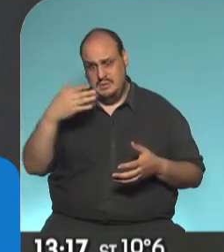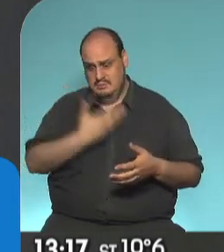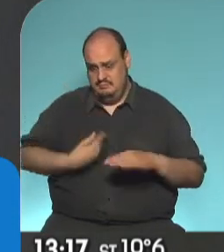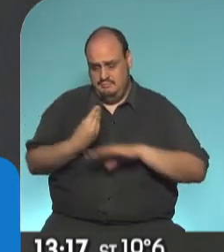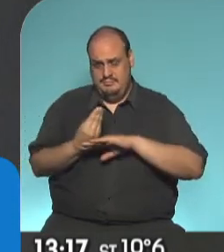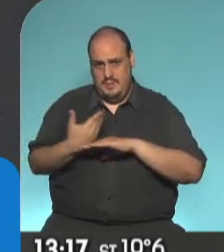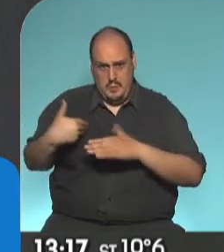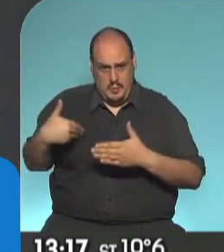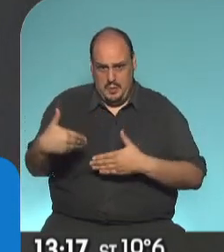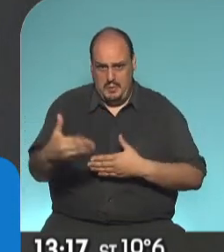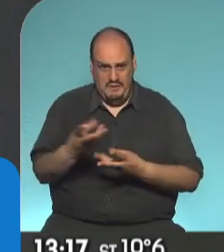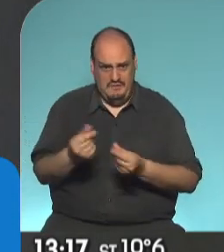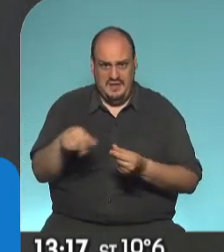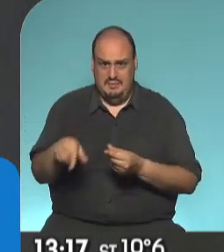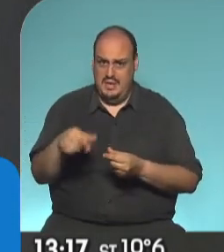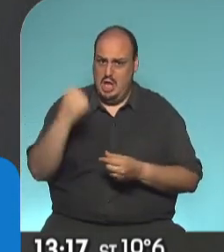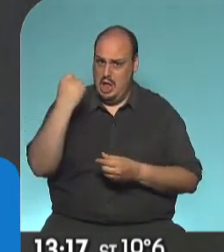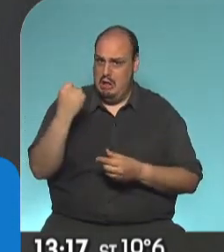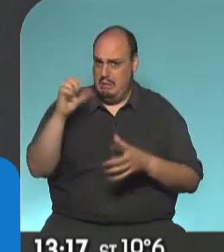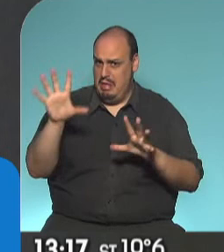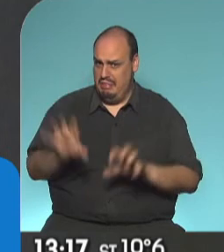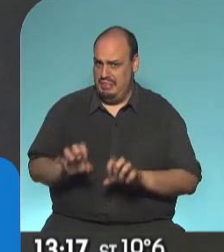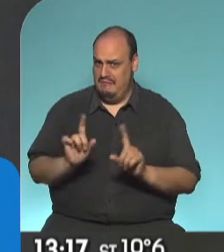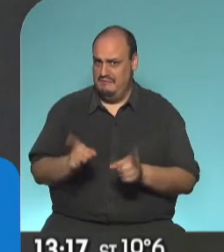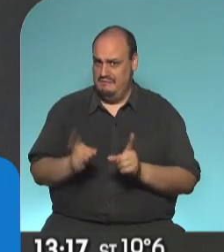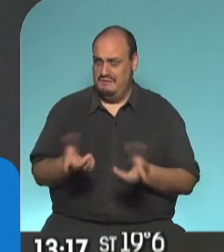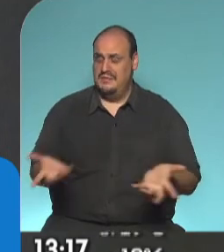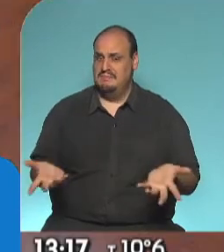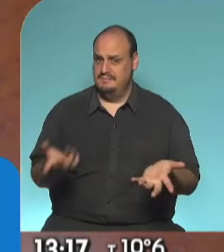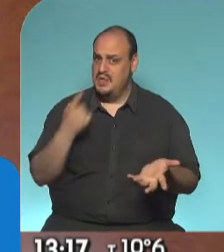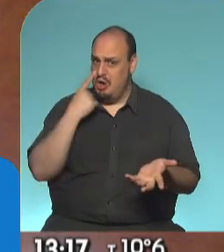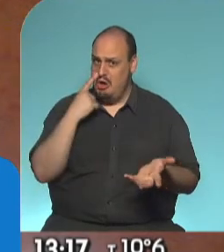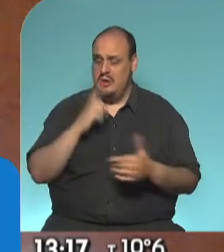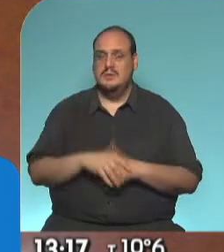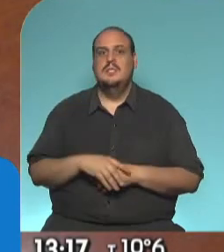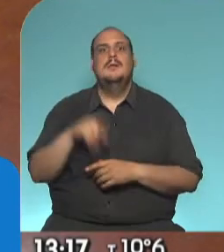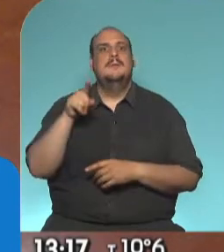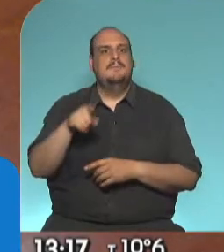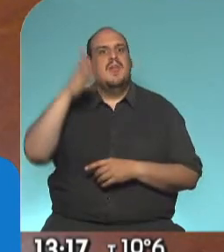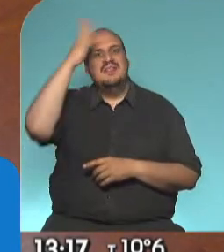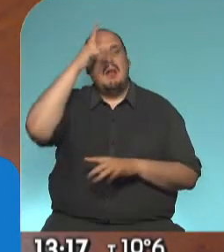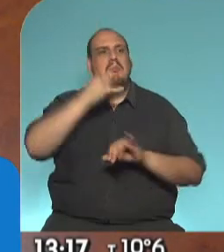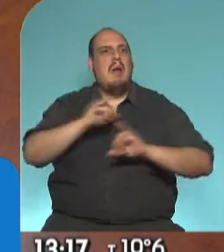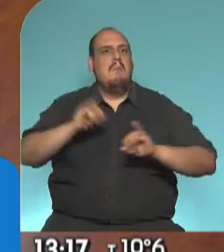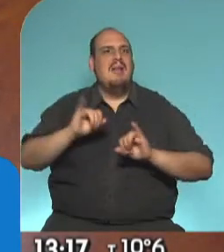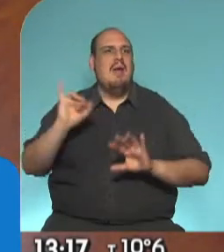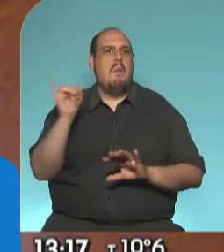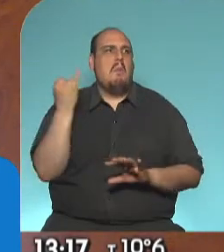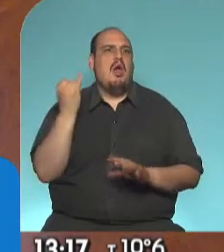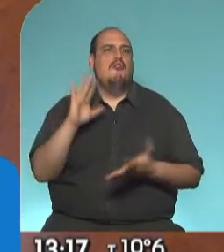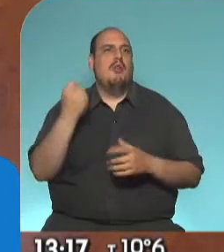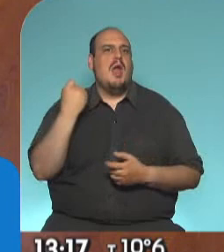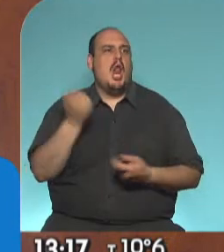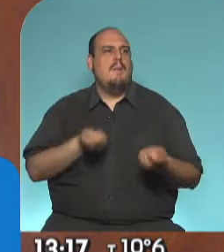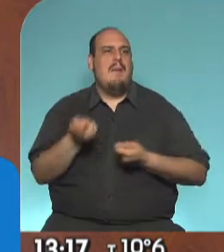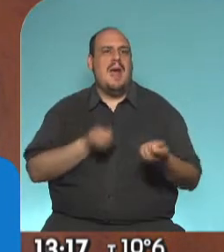en ese espacio económico, sí, social. Era, ¿no? casi lo mejor que tenía Trump para mostrar en la campaña, sí, antes del coronavirus, el manejo económico,